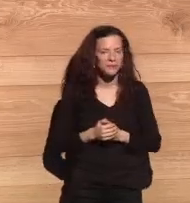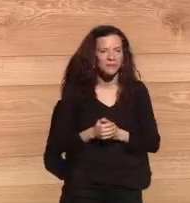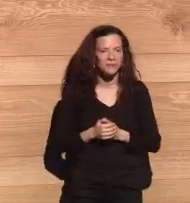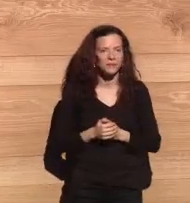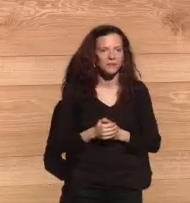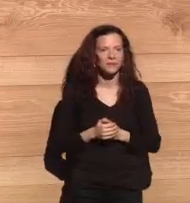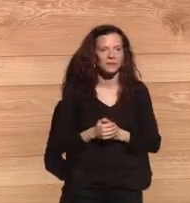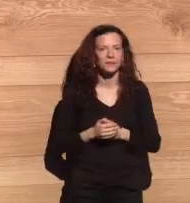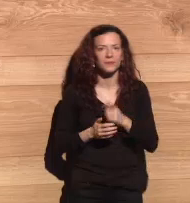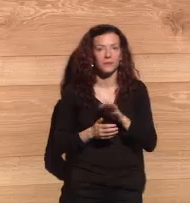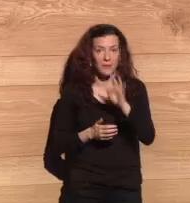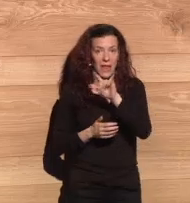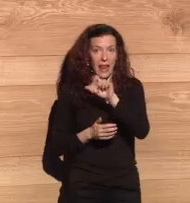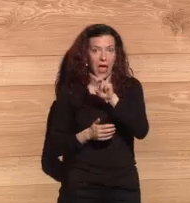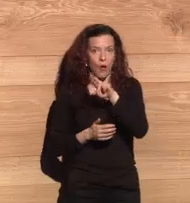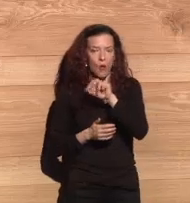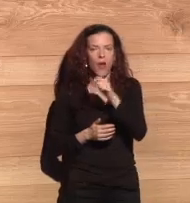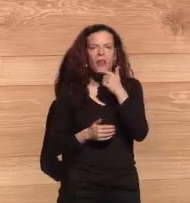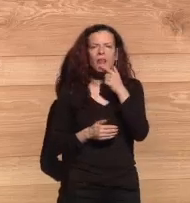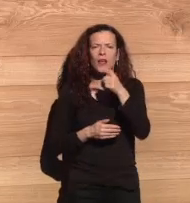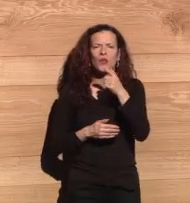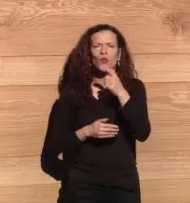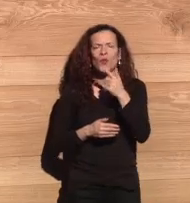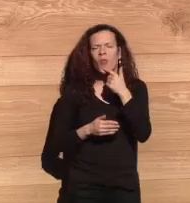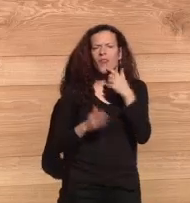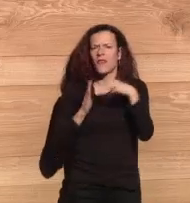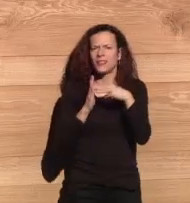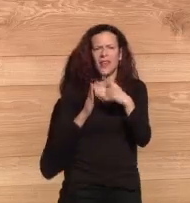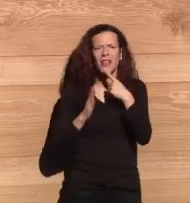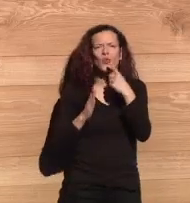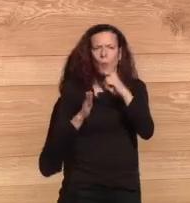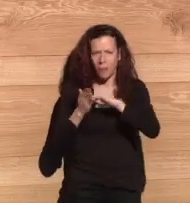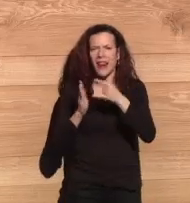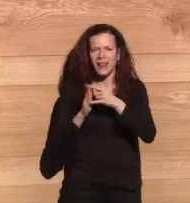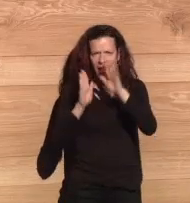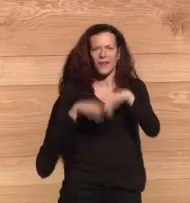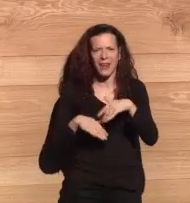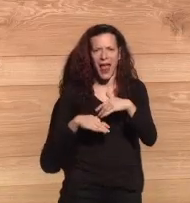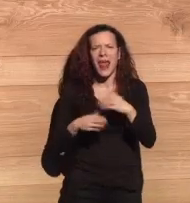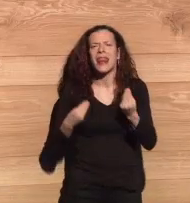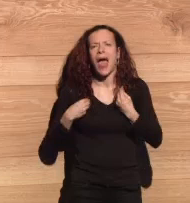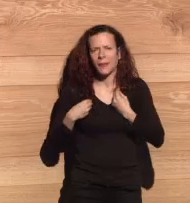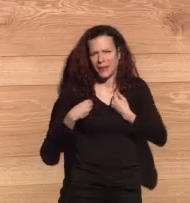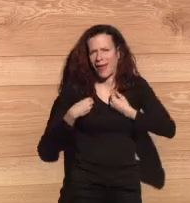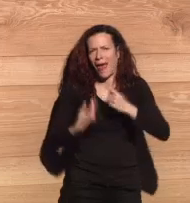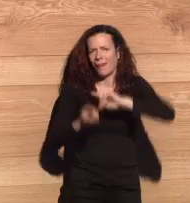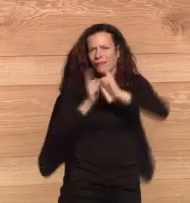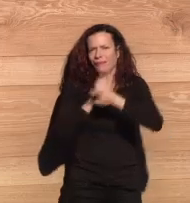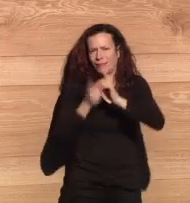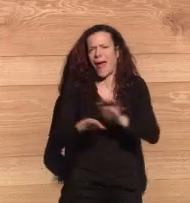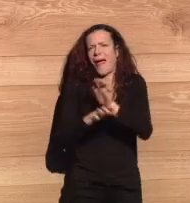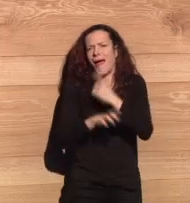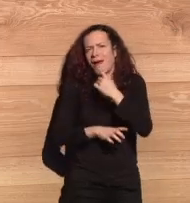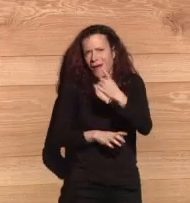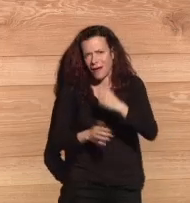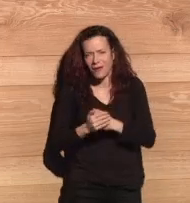Mira, hay un dicho que dice que tú hagas planes que ya la vida se reirá de ellos, ¿sabes? Entonces yo